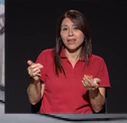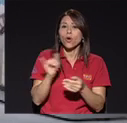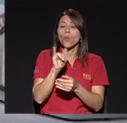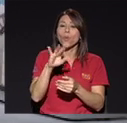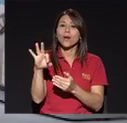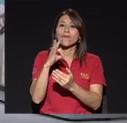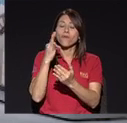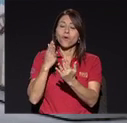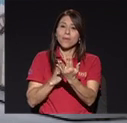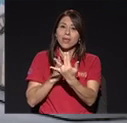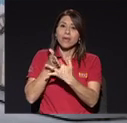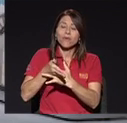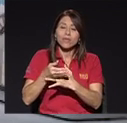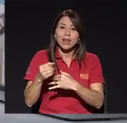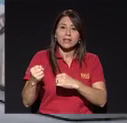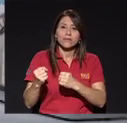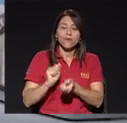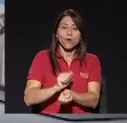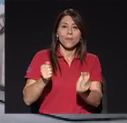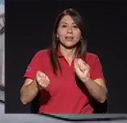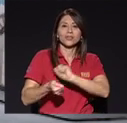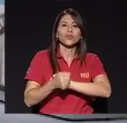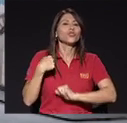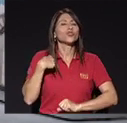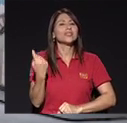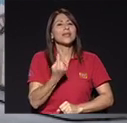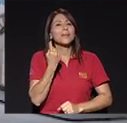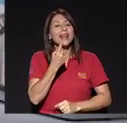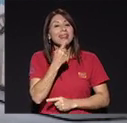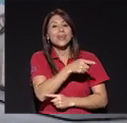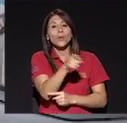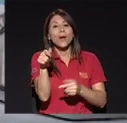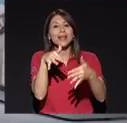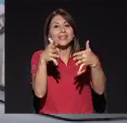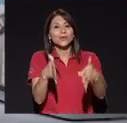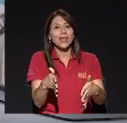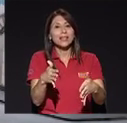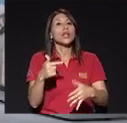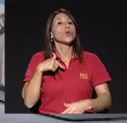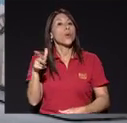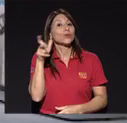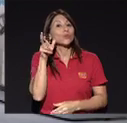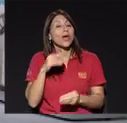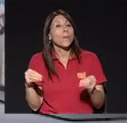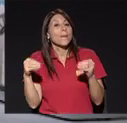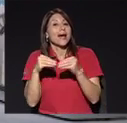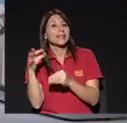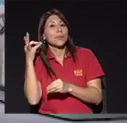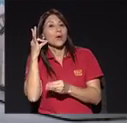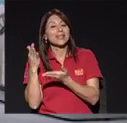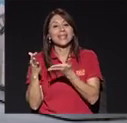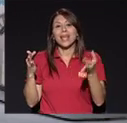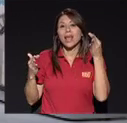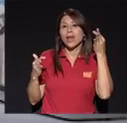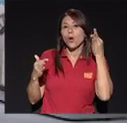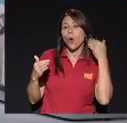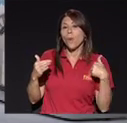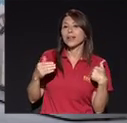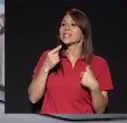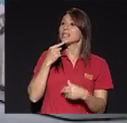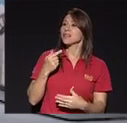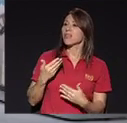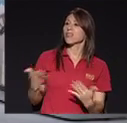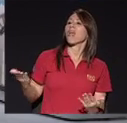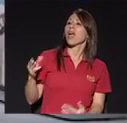de transformación. O sea, yo siempre le digo a las estudiantes, y lo he escuchado más en mujeres que en hombres, de Mongola llegó